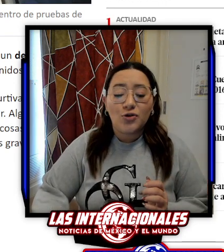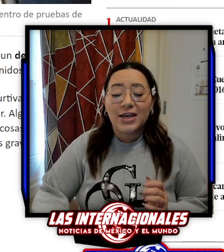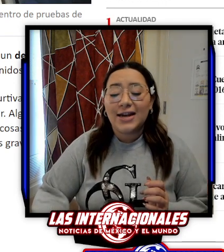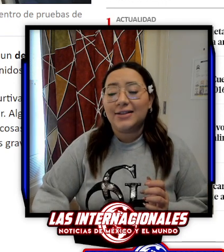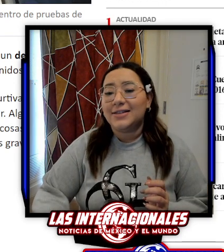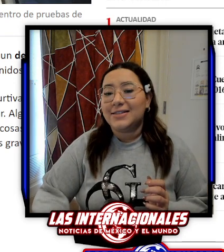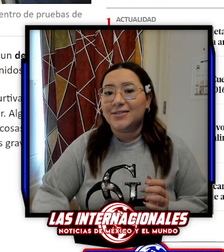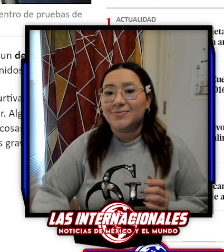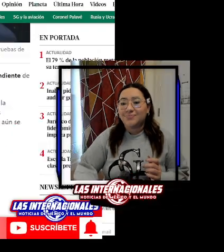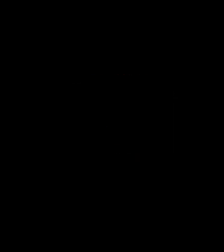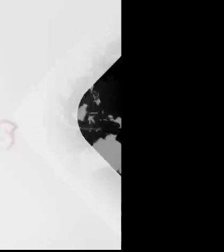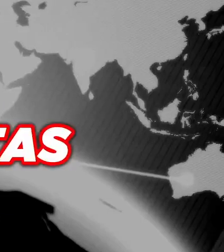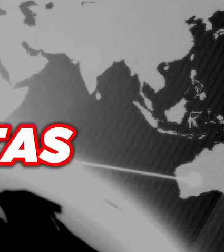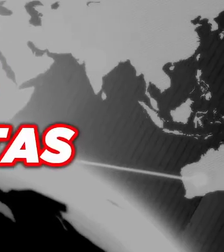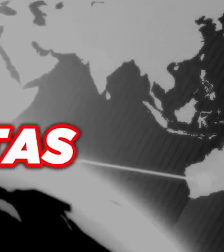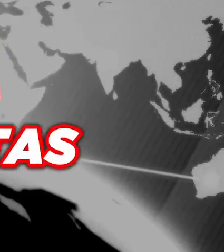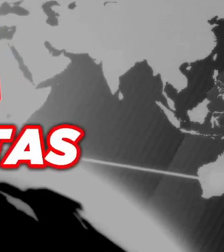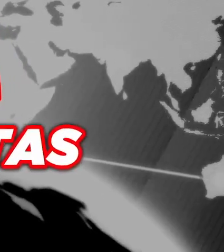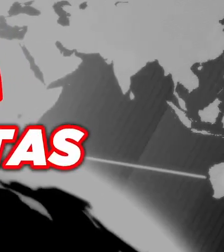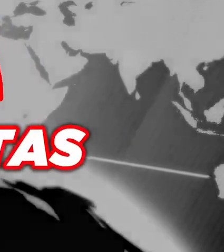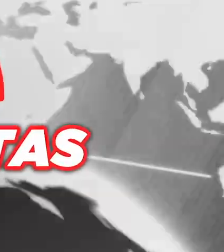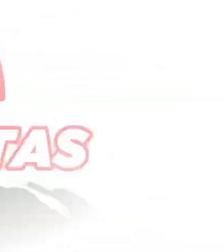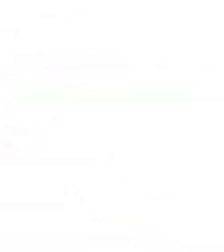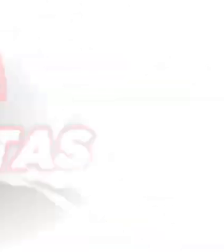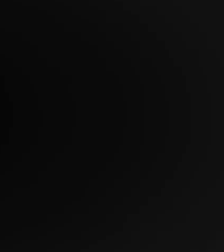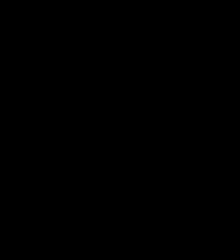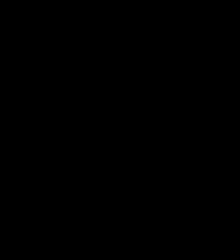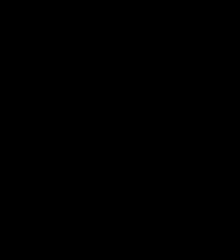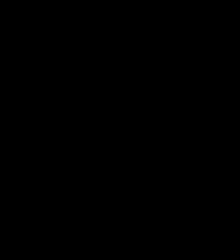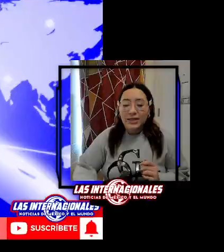no lo quieran decir.